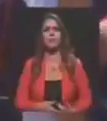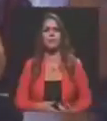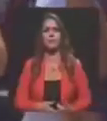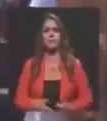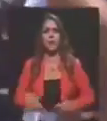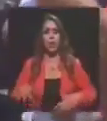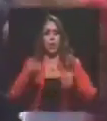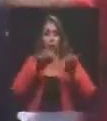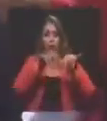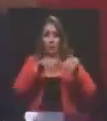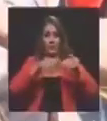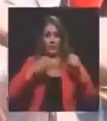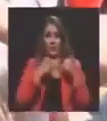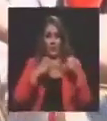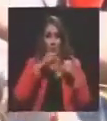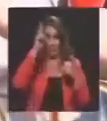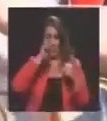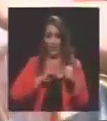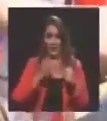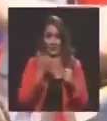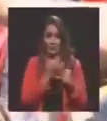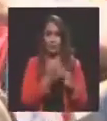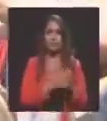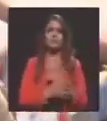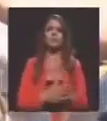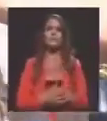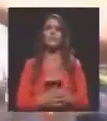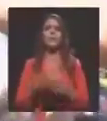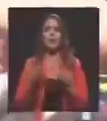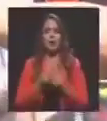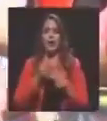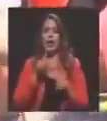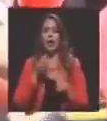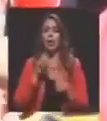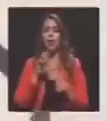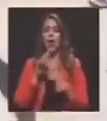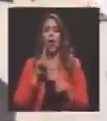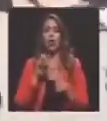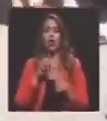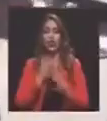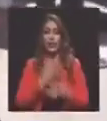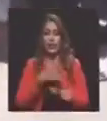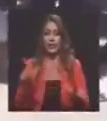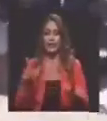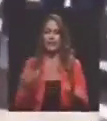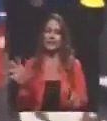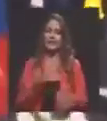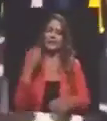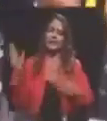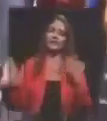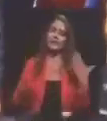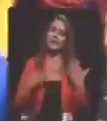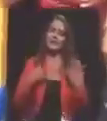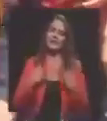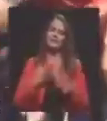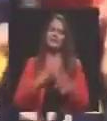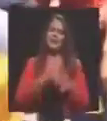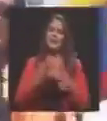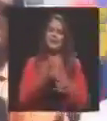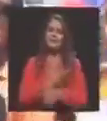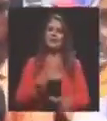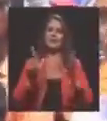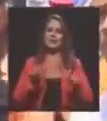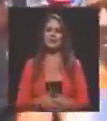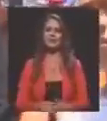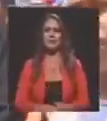Frente al consulado venezolano en Bogotá se celebró la liberación del líder político de la oposición Leopoldo López, el inicio de lo que denominaron la Operación